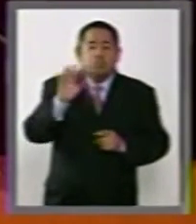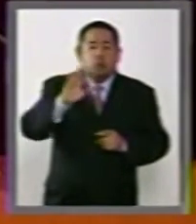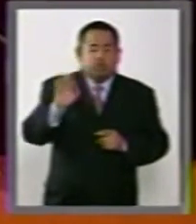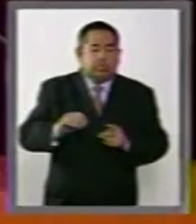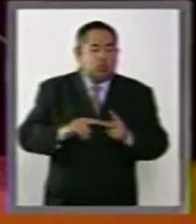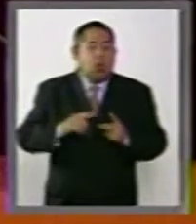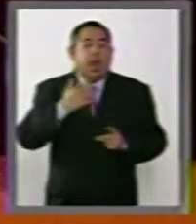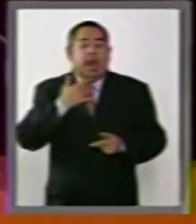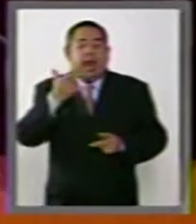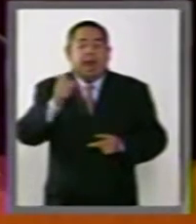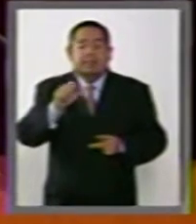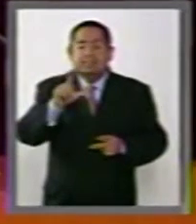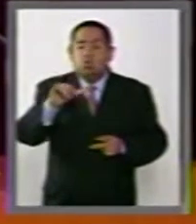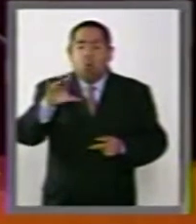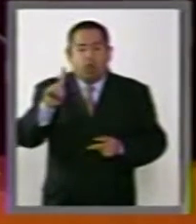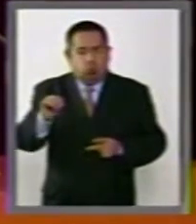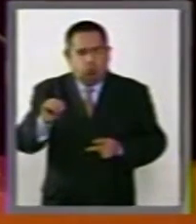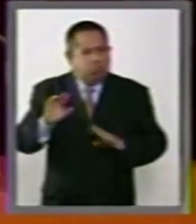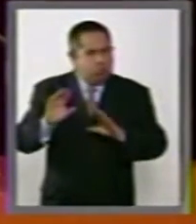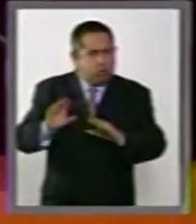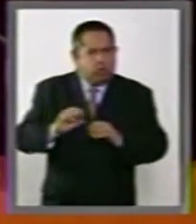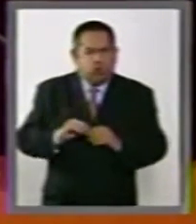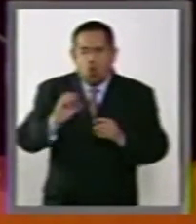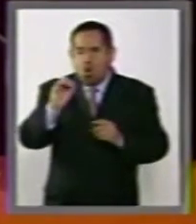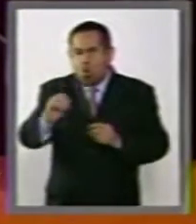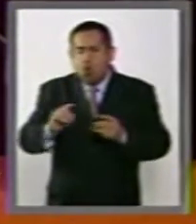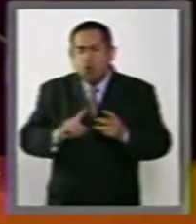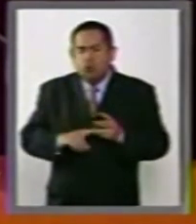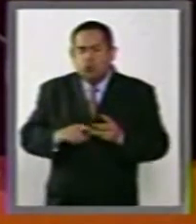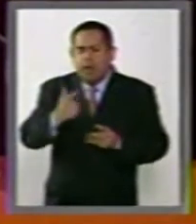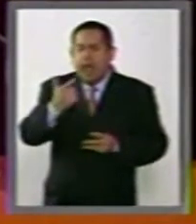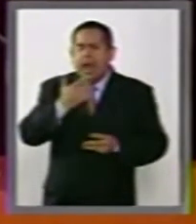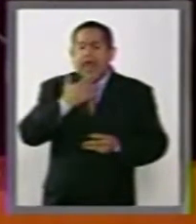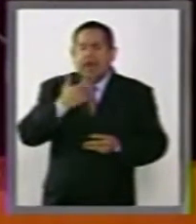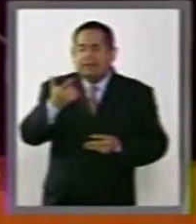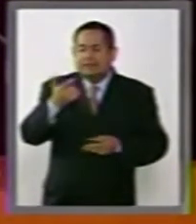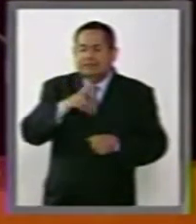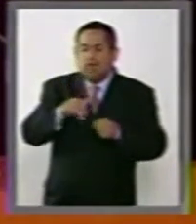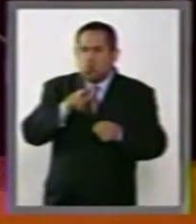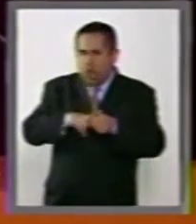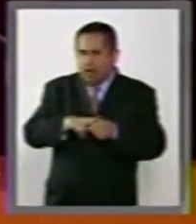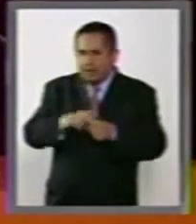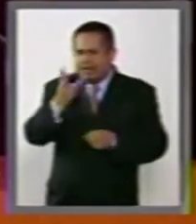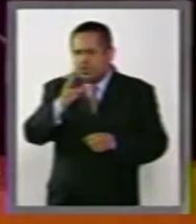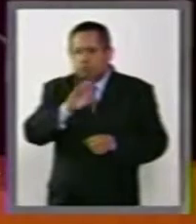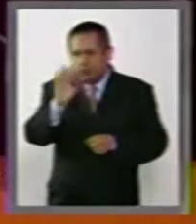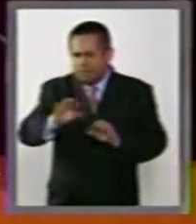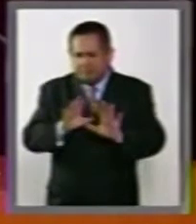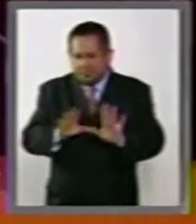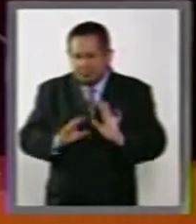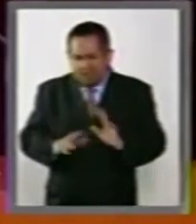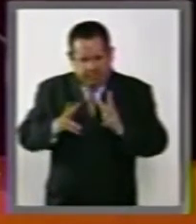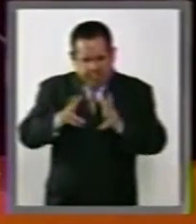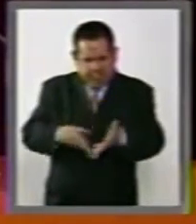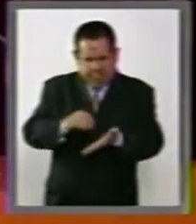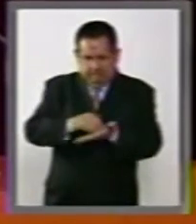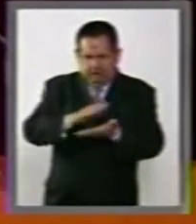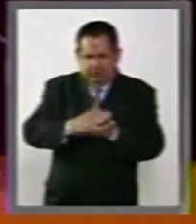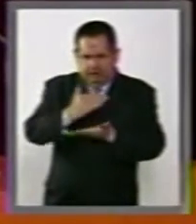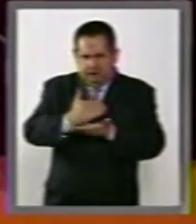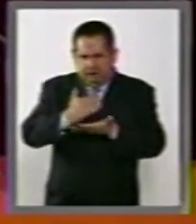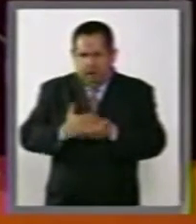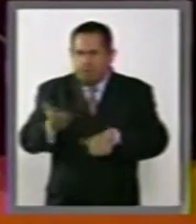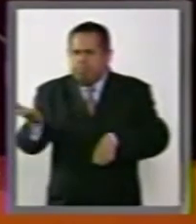gas licuado de petróleo o en gas natural, también el 3%. Y establecíamos